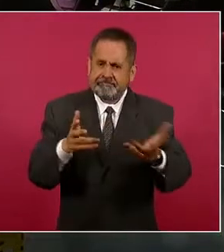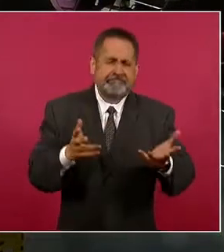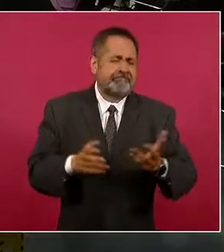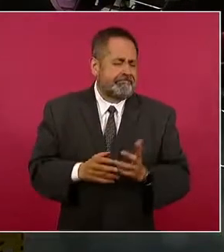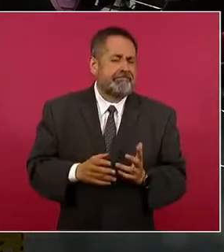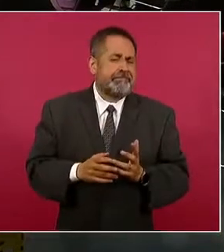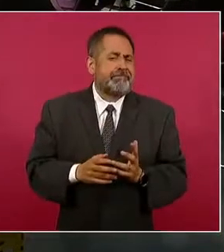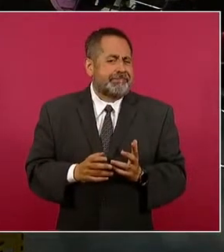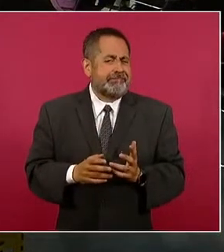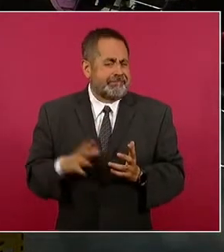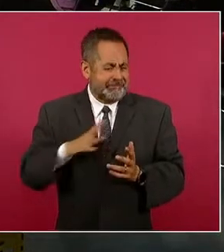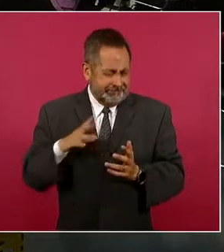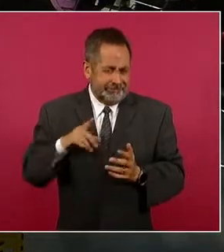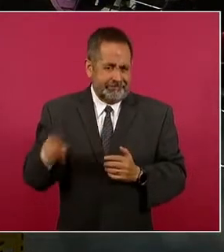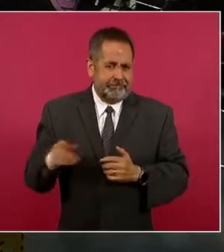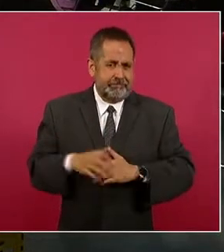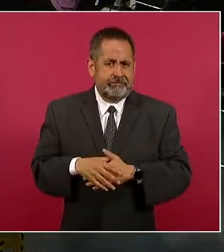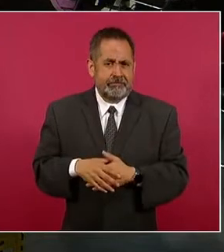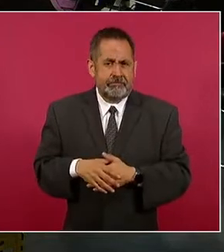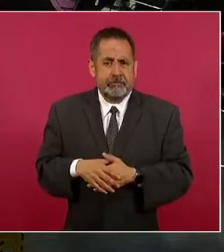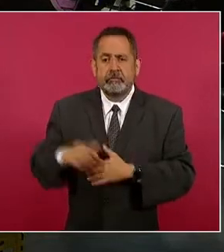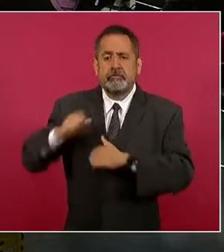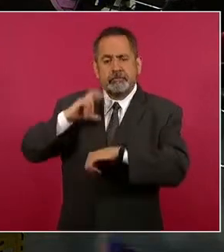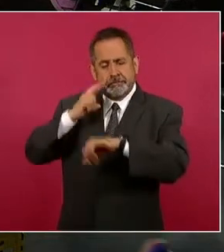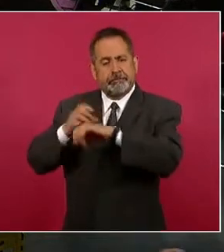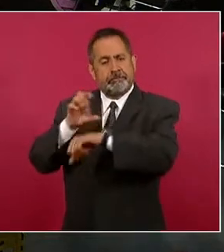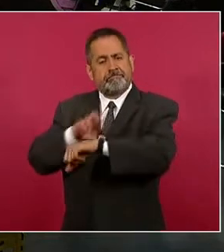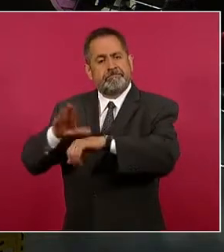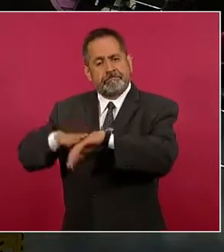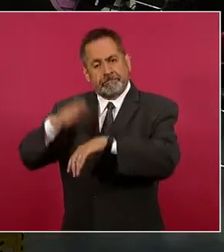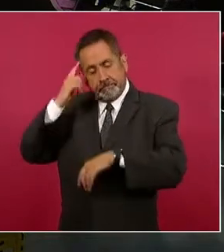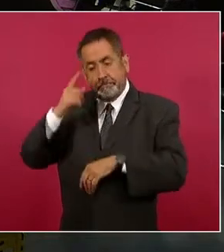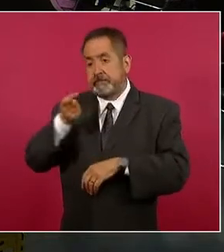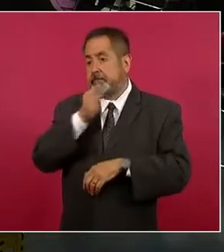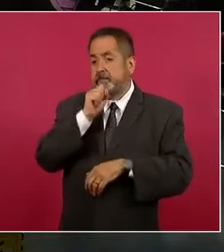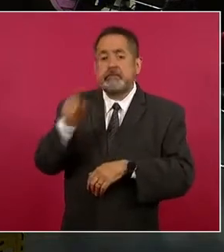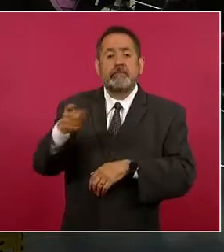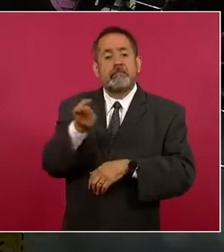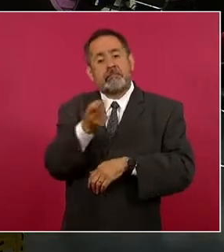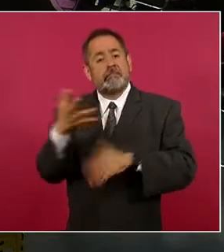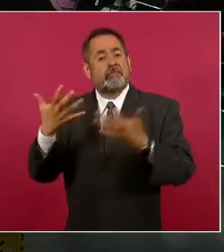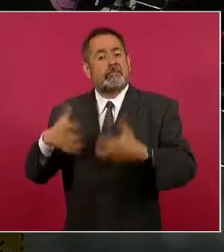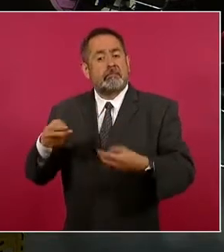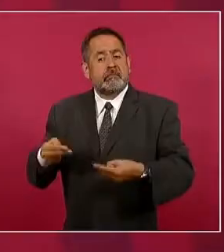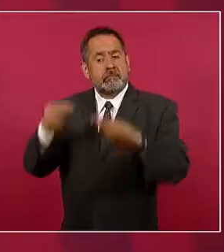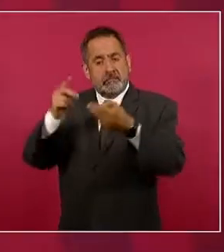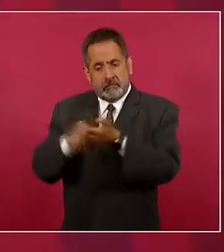no solo los coordinadores del proyecto, las empresas tienen